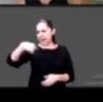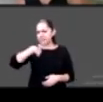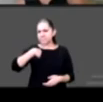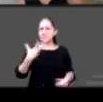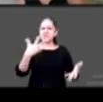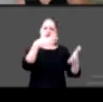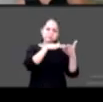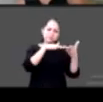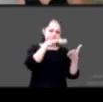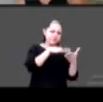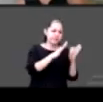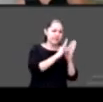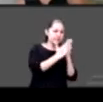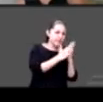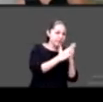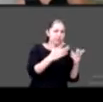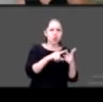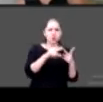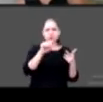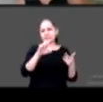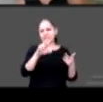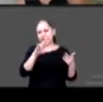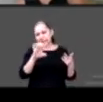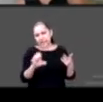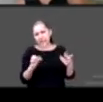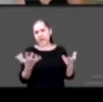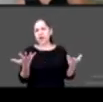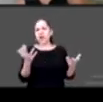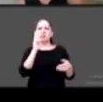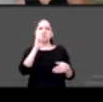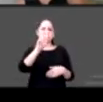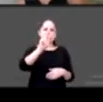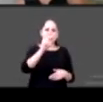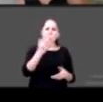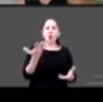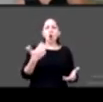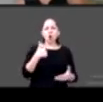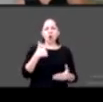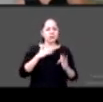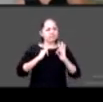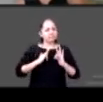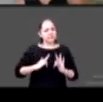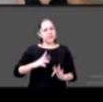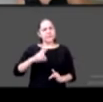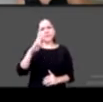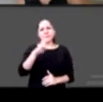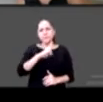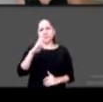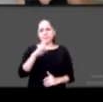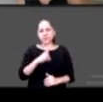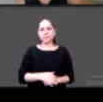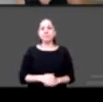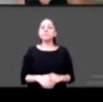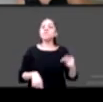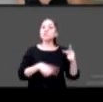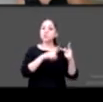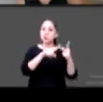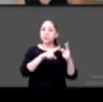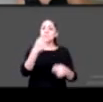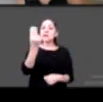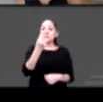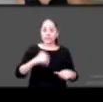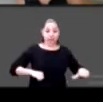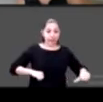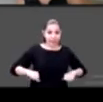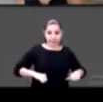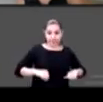serie, meditar, hacer respiraciones. 2. Gestionar bien el tiempo en las actividades que se harán en casa, buscando dejar un